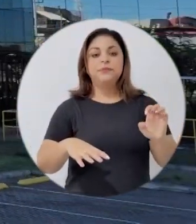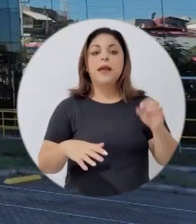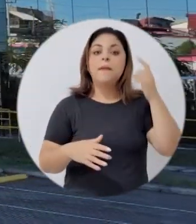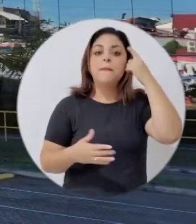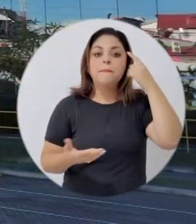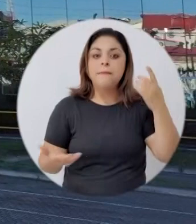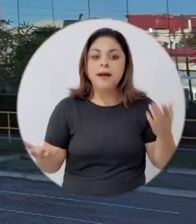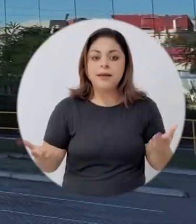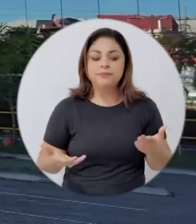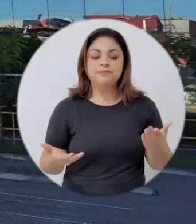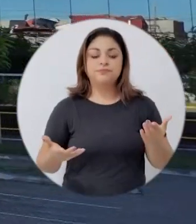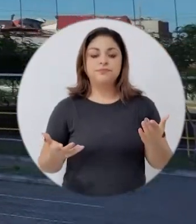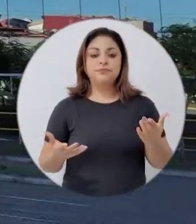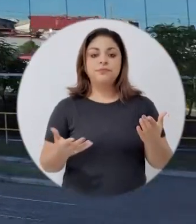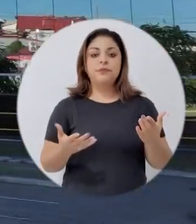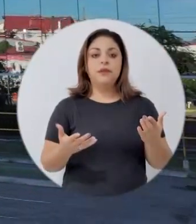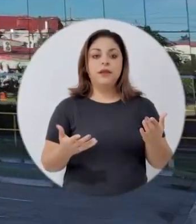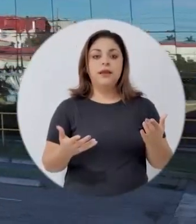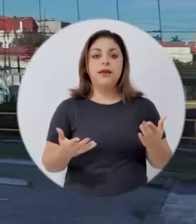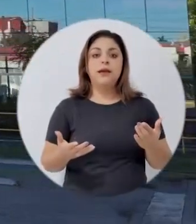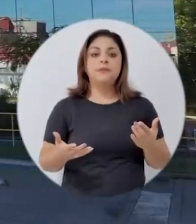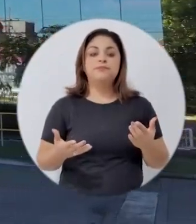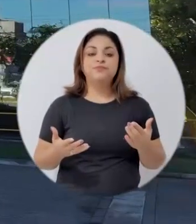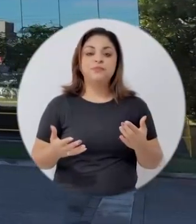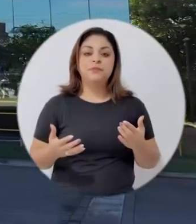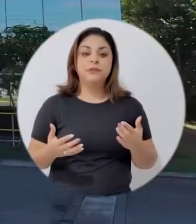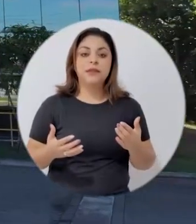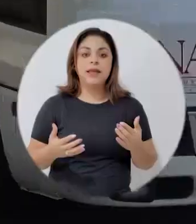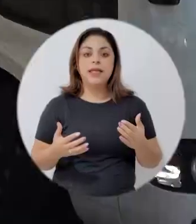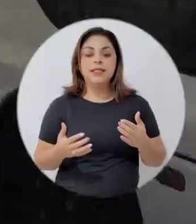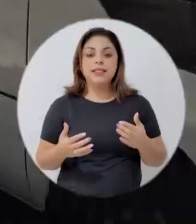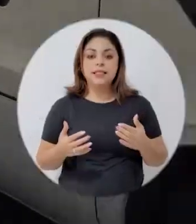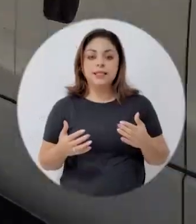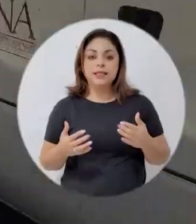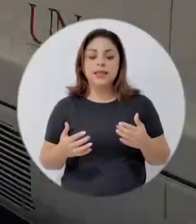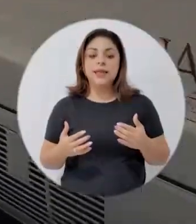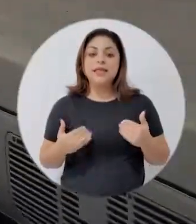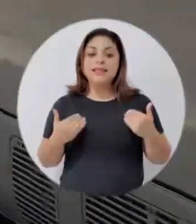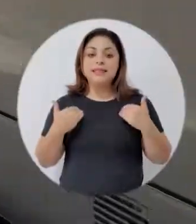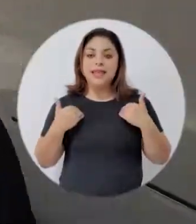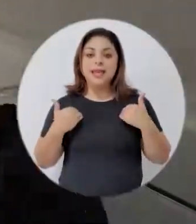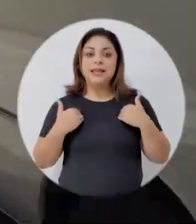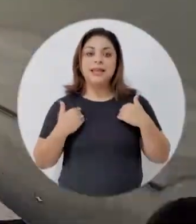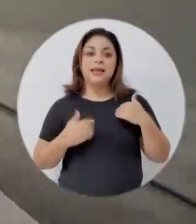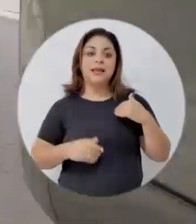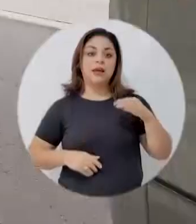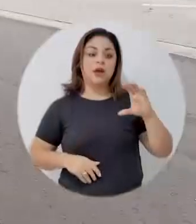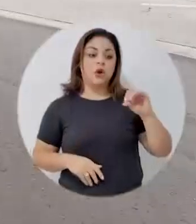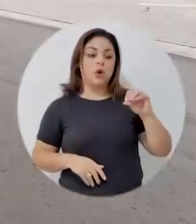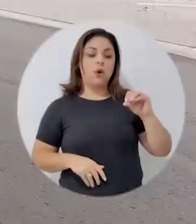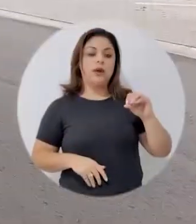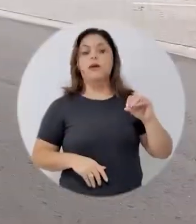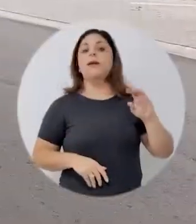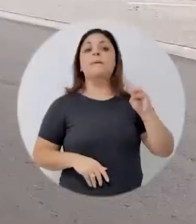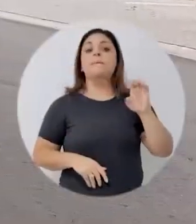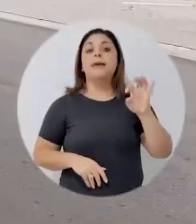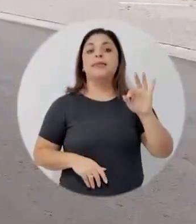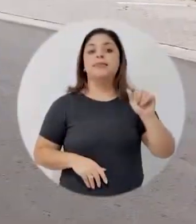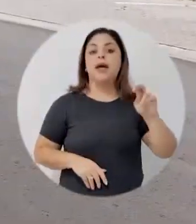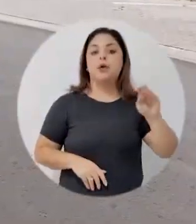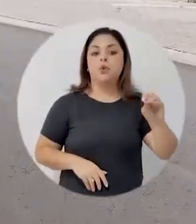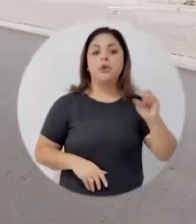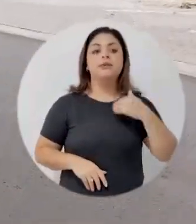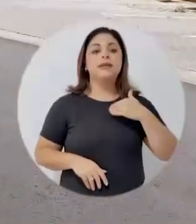el metano, tiene pues un potencial de calentamiento mayor, por lo menos 21 veces, alrededor de 21 veces